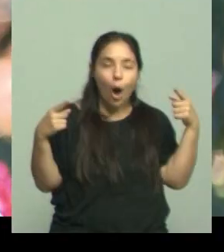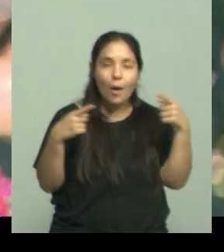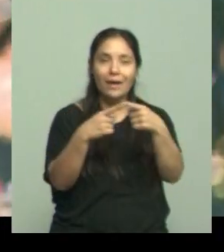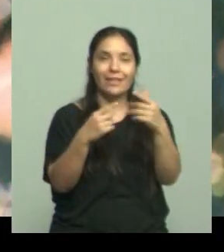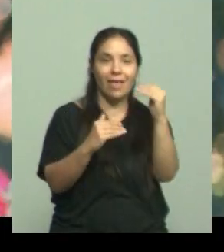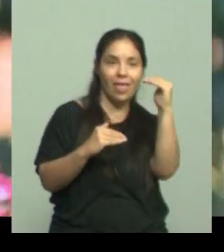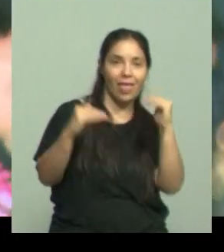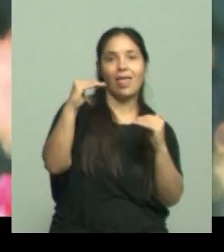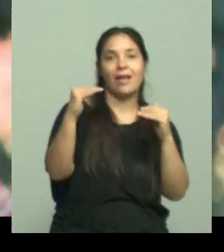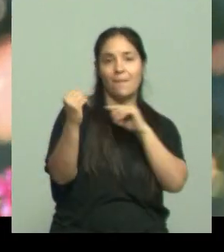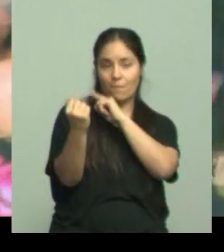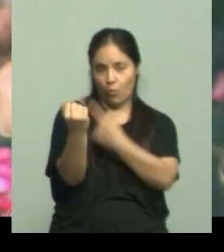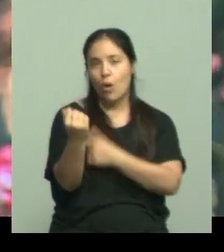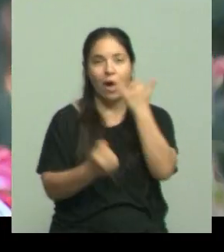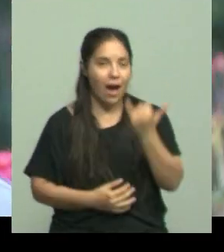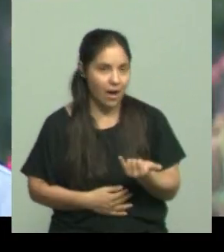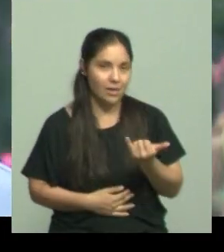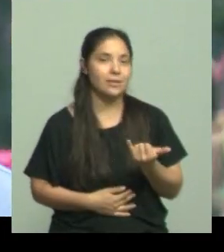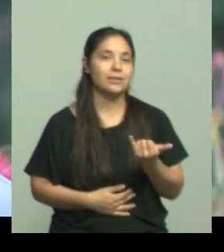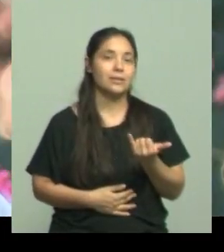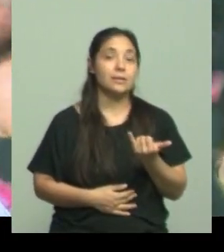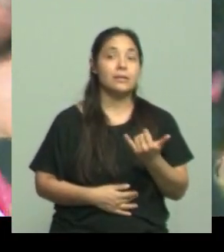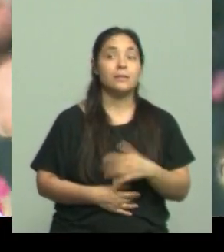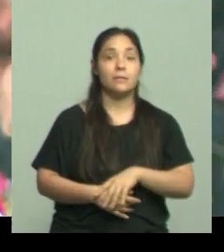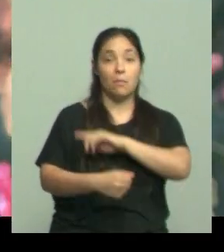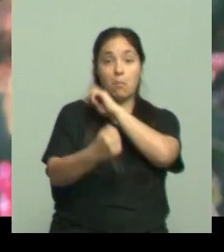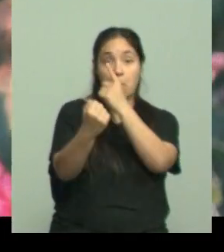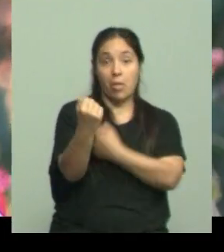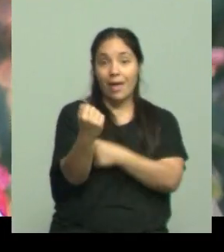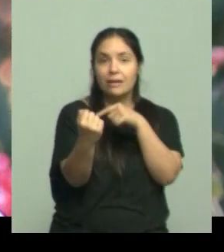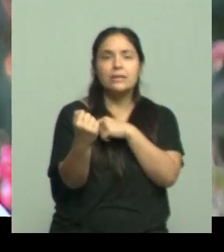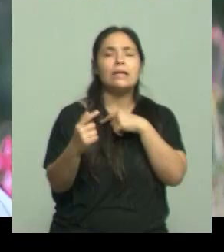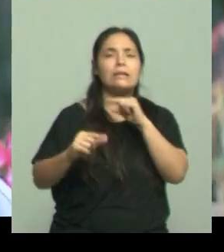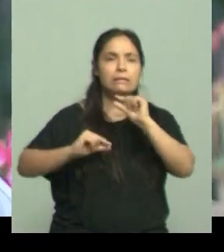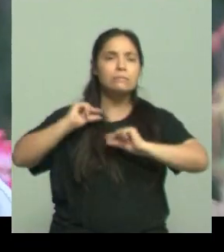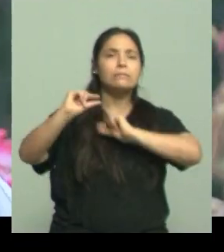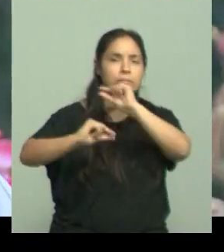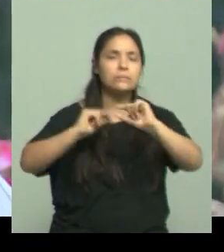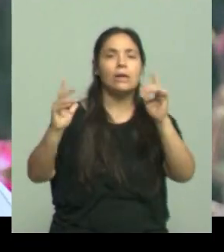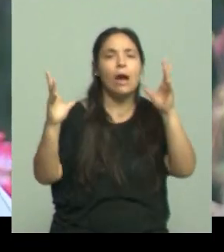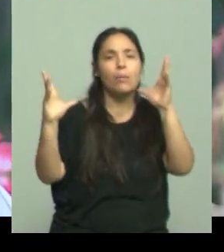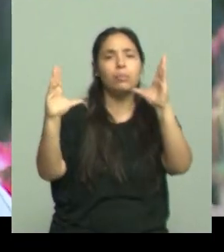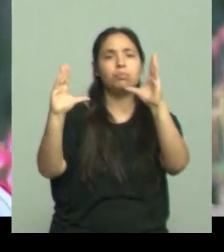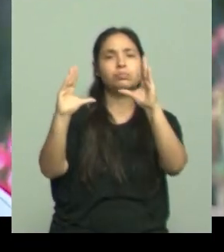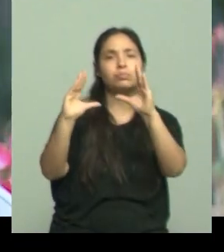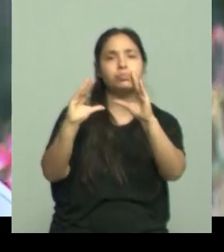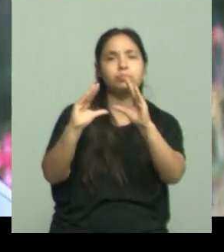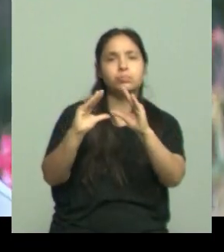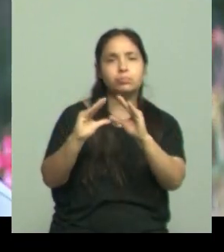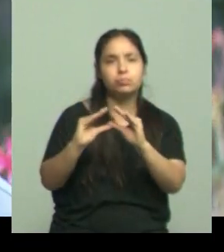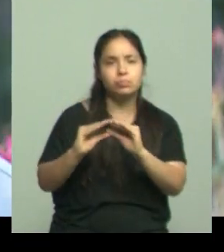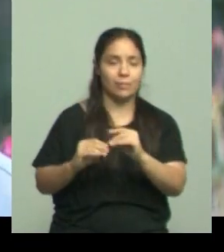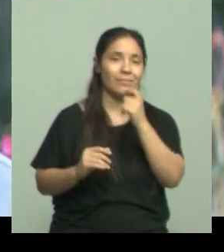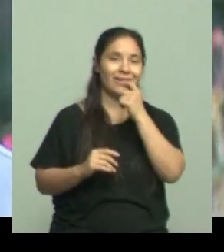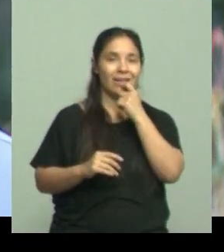sentido, tiene una cuota de poder. Ese poder se ha ido debilitando o desplazando también, es decir, se ha ido